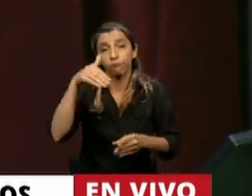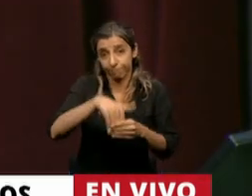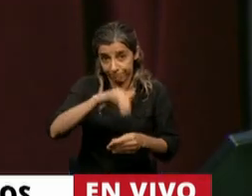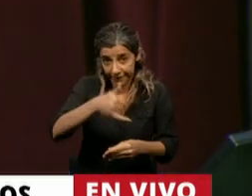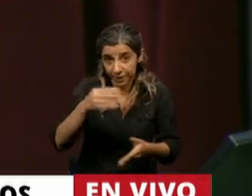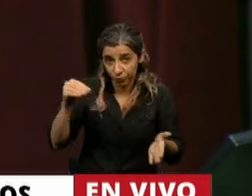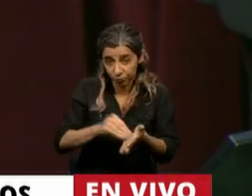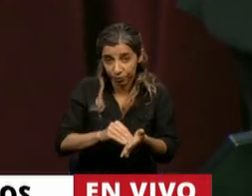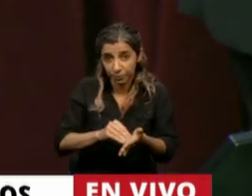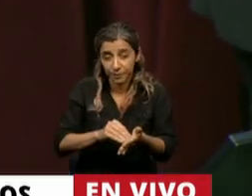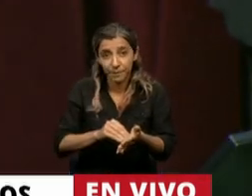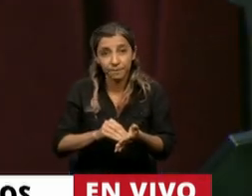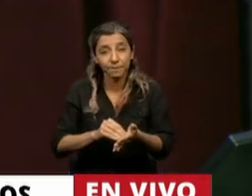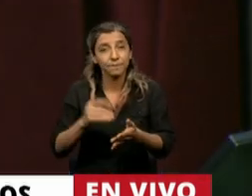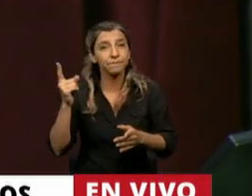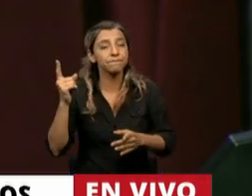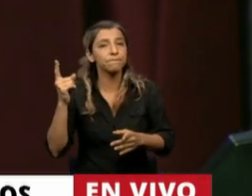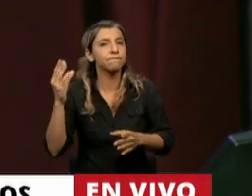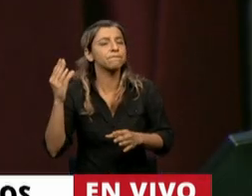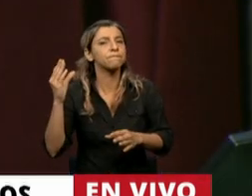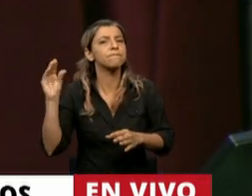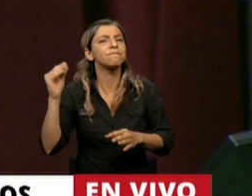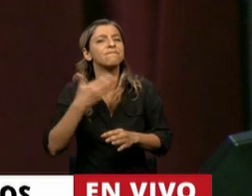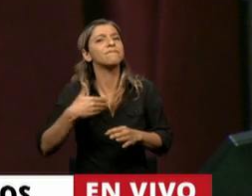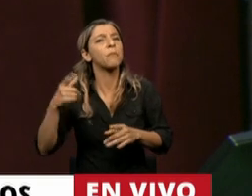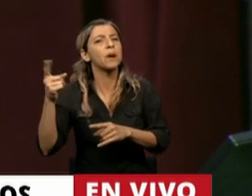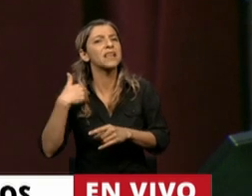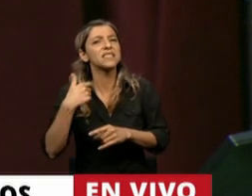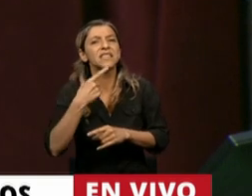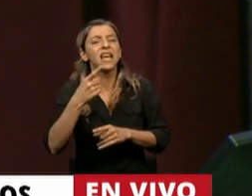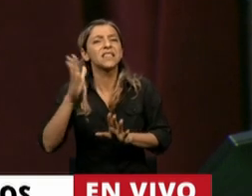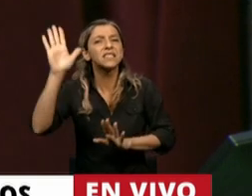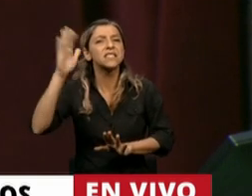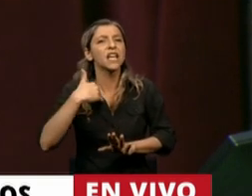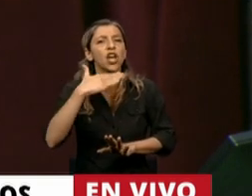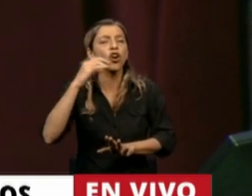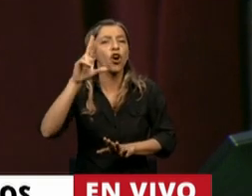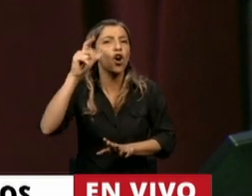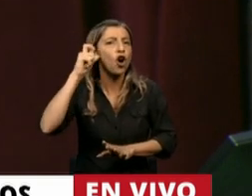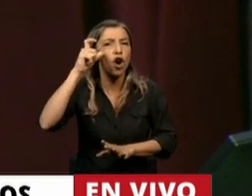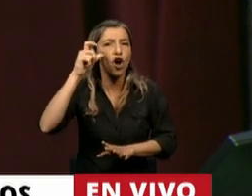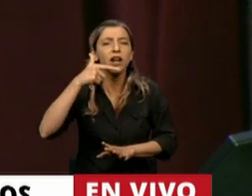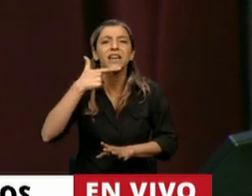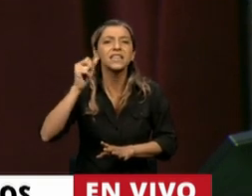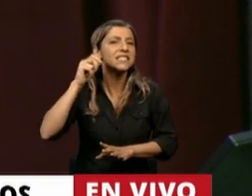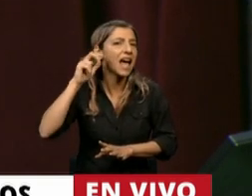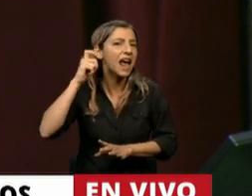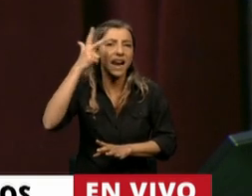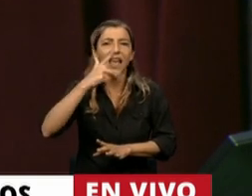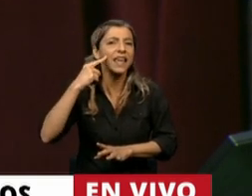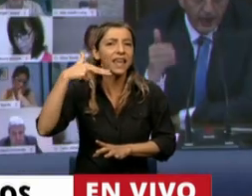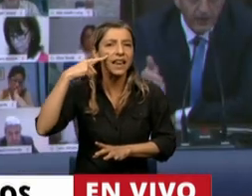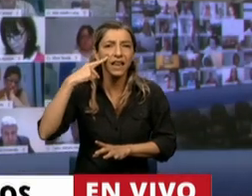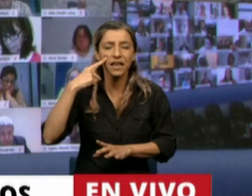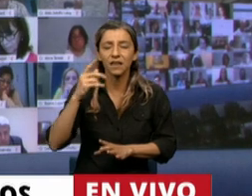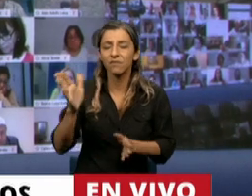afirmativo palabra señor presidente Jorge sarini pido la palabra diputado sarini